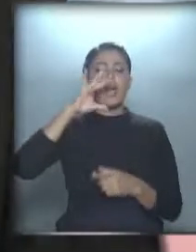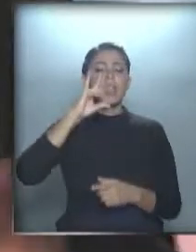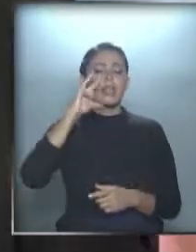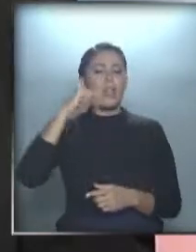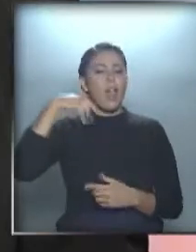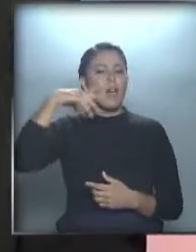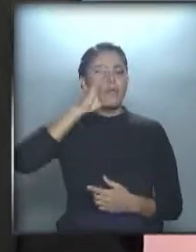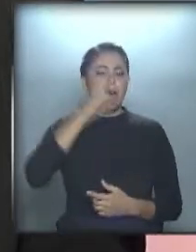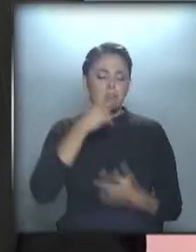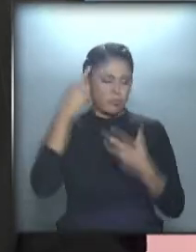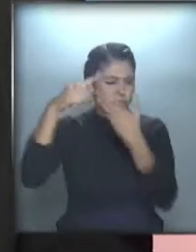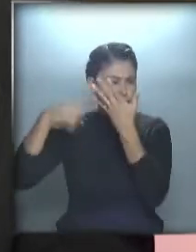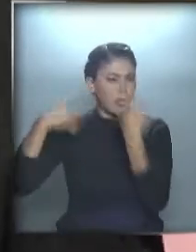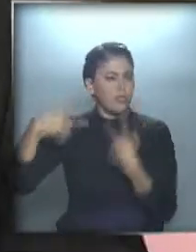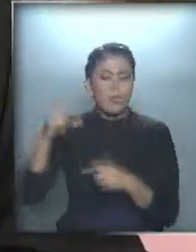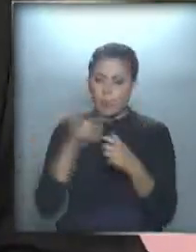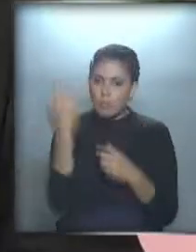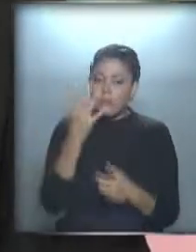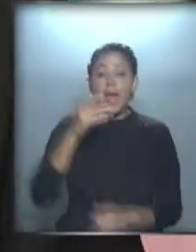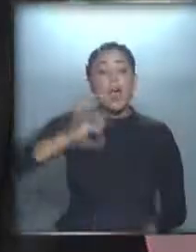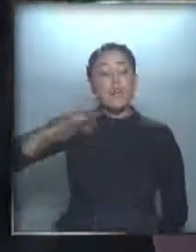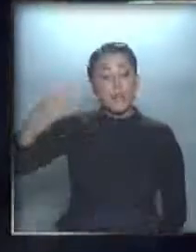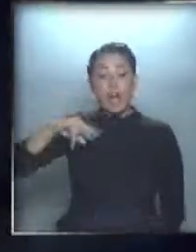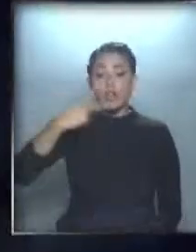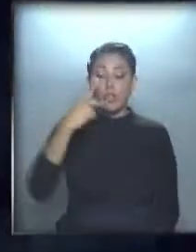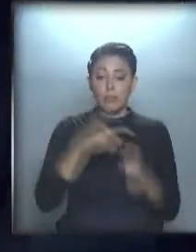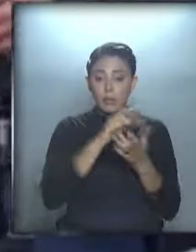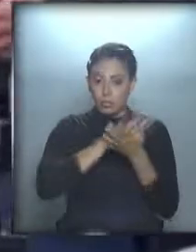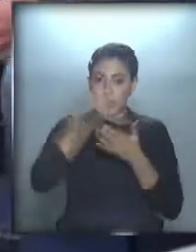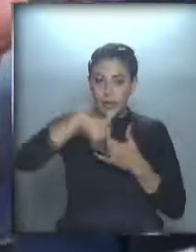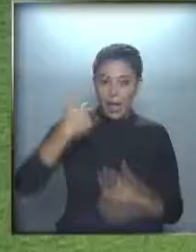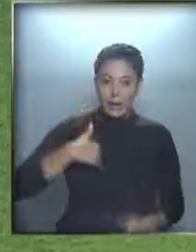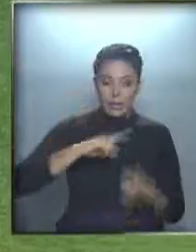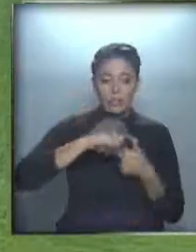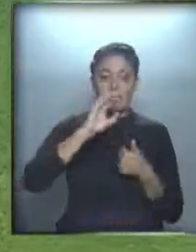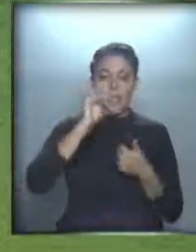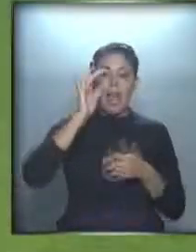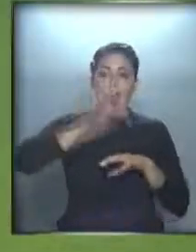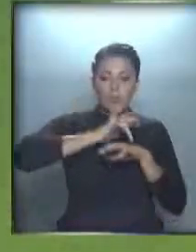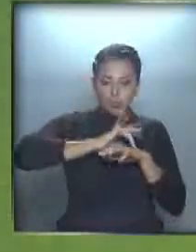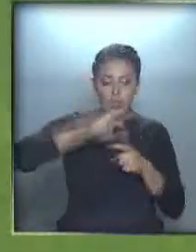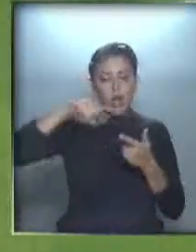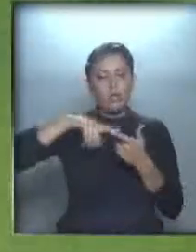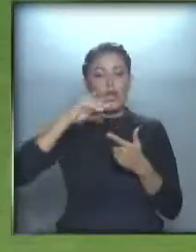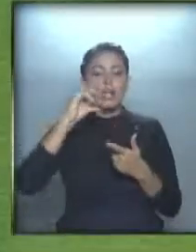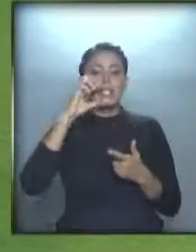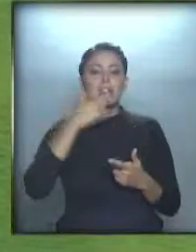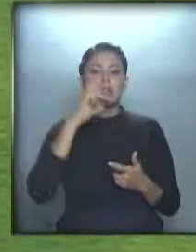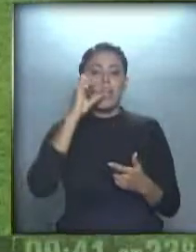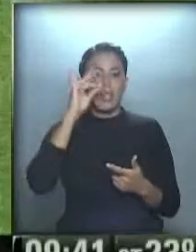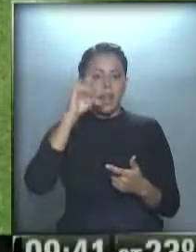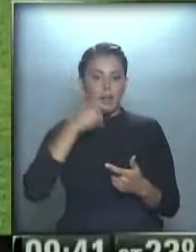Crimen Perfecto y muchas otras muy buenas películas. El año pasado estrenó dos en Argentina, como Las Brujas y La Chispa de la Vida en el último jueves del año.